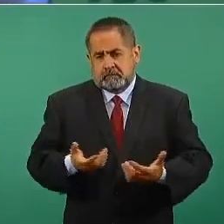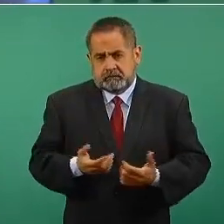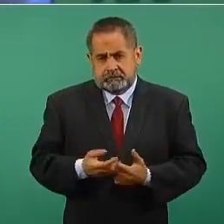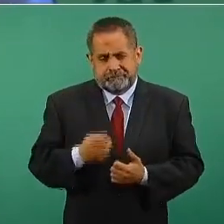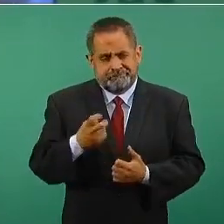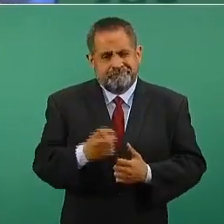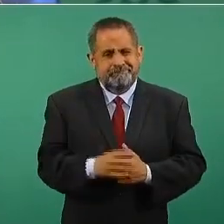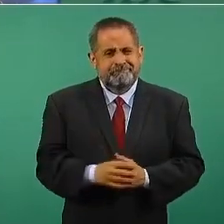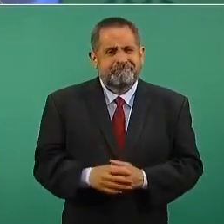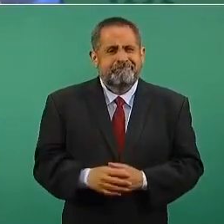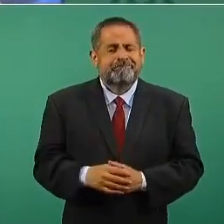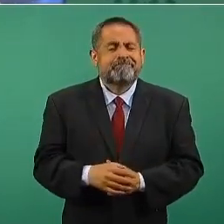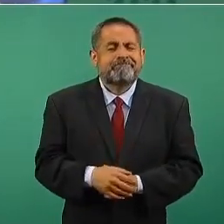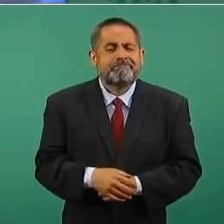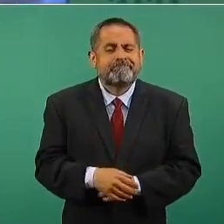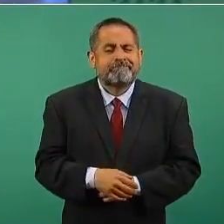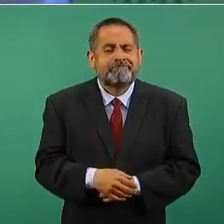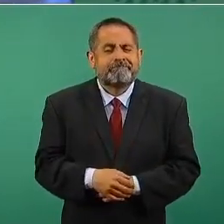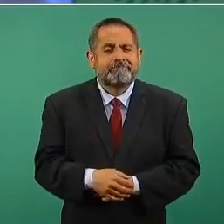Entonces,